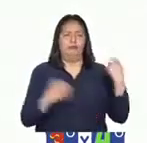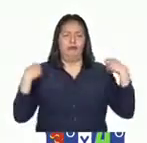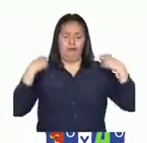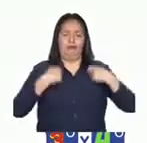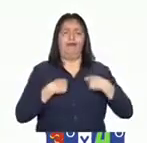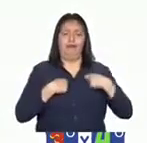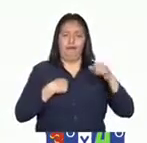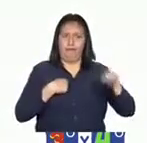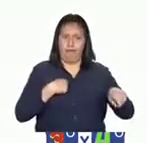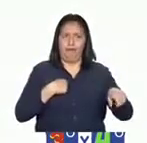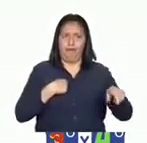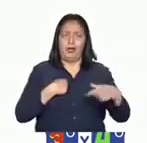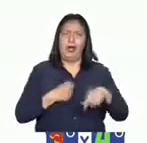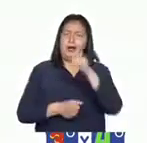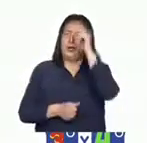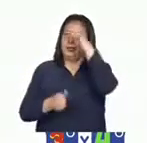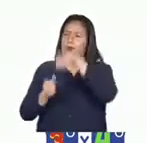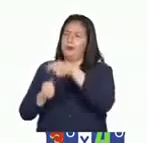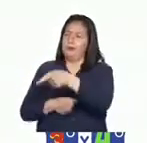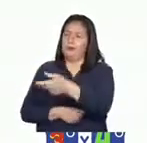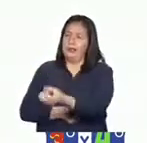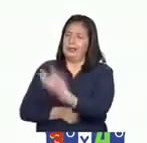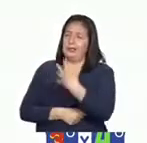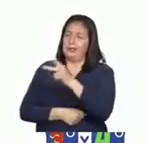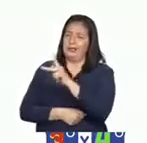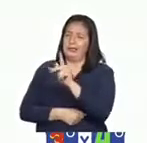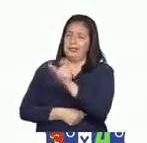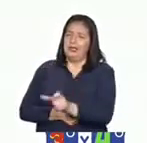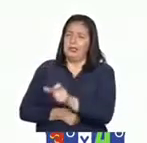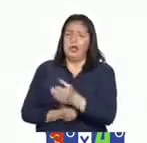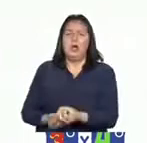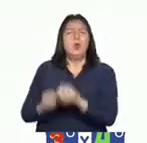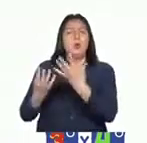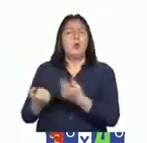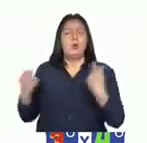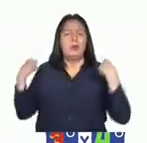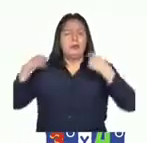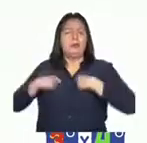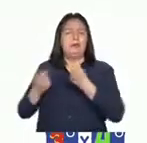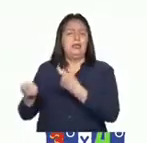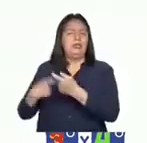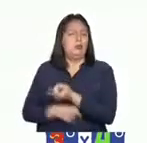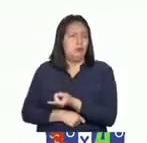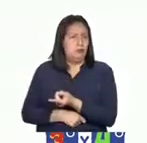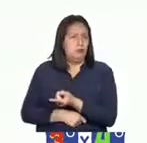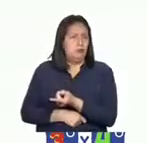mantas. Ahora recordemos lo que dijo Quilla. ¿Cuántas mantas vendió Quilla?